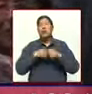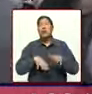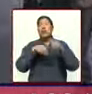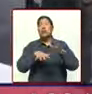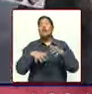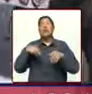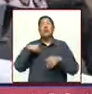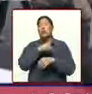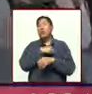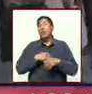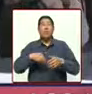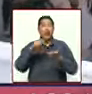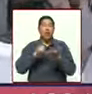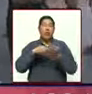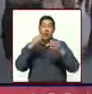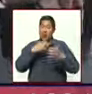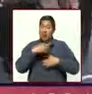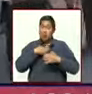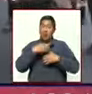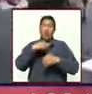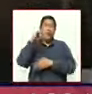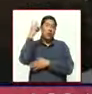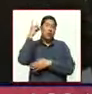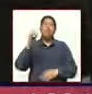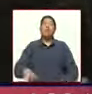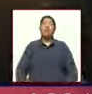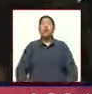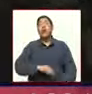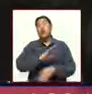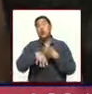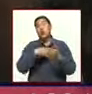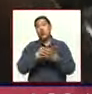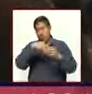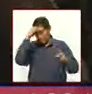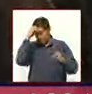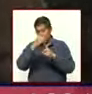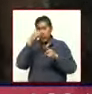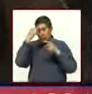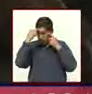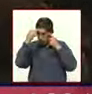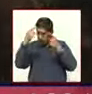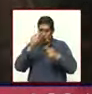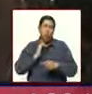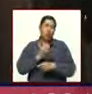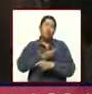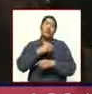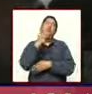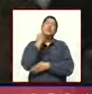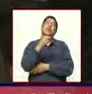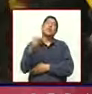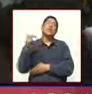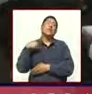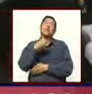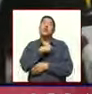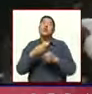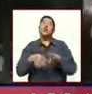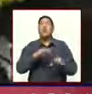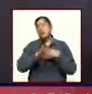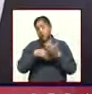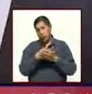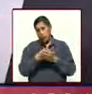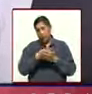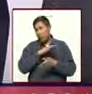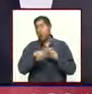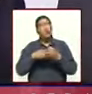protestar y vamos a hacer este manifiesto a nivel nacional. Todo tiene un objetivo y un propósito en nuestra naturaleza. Estamos perdiendo todo